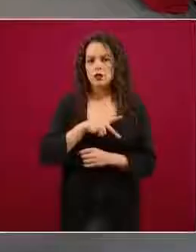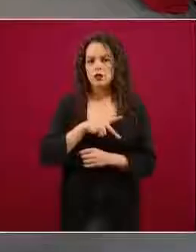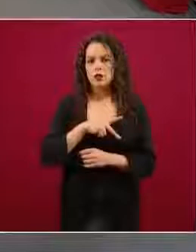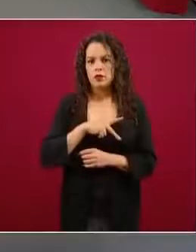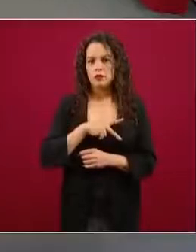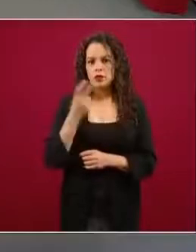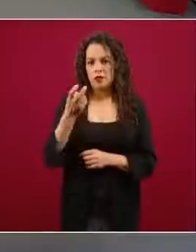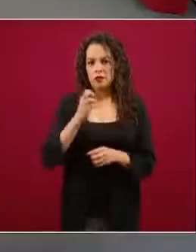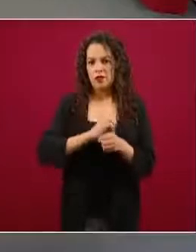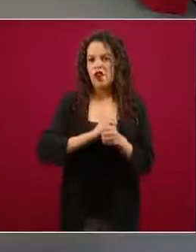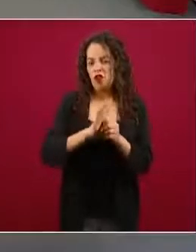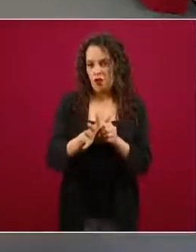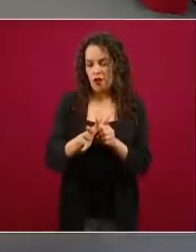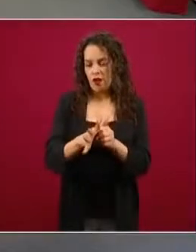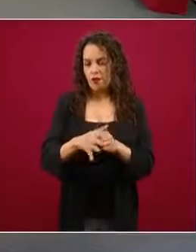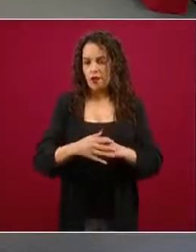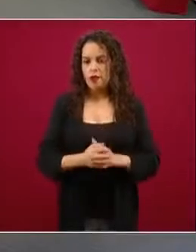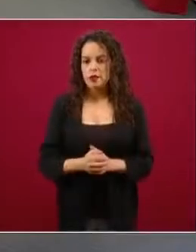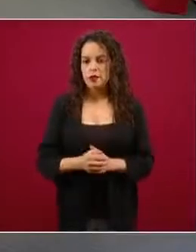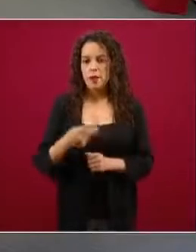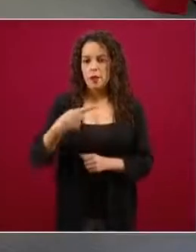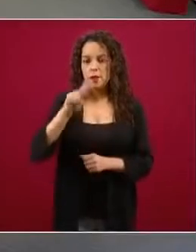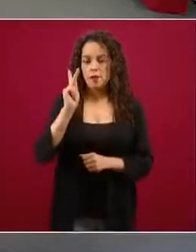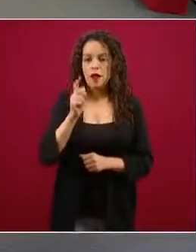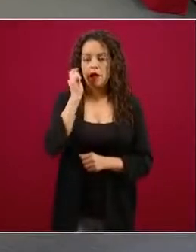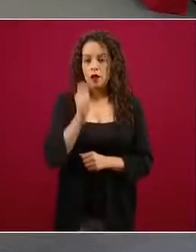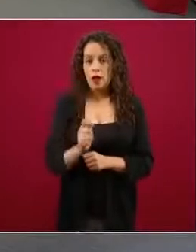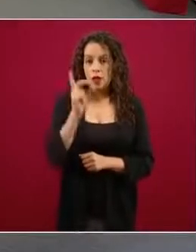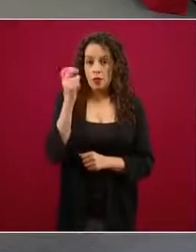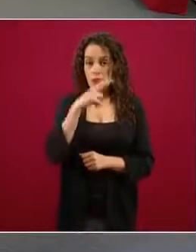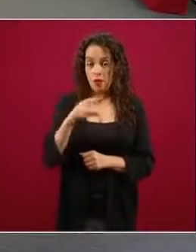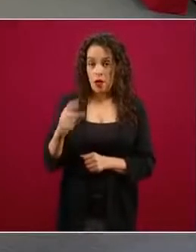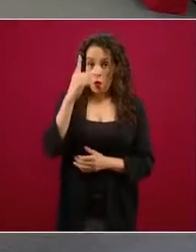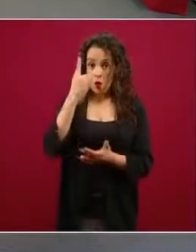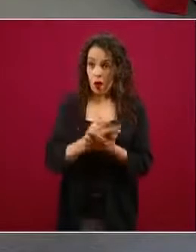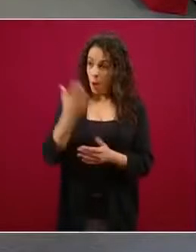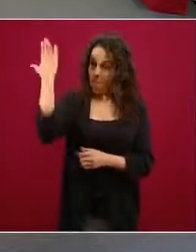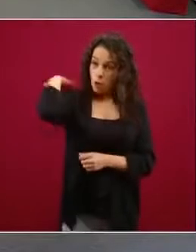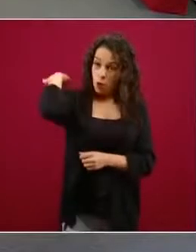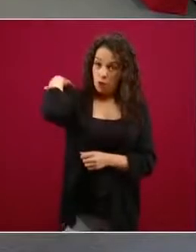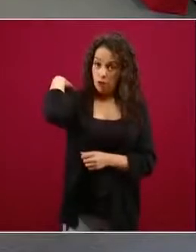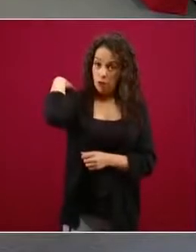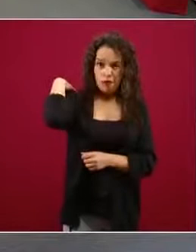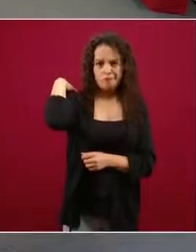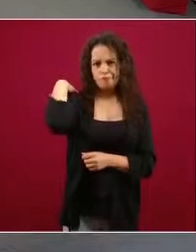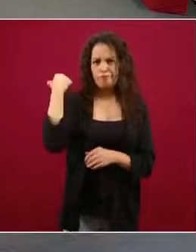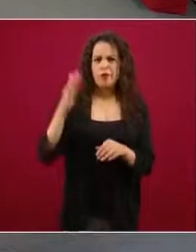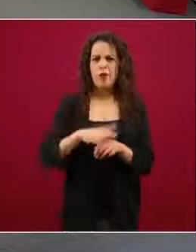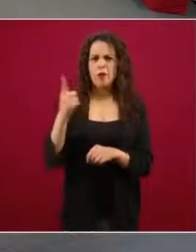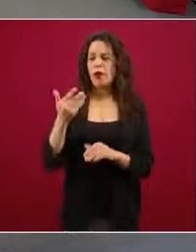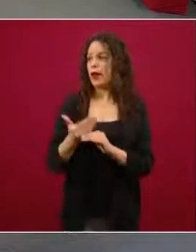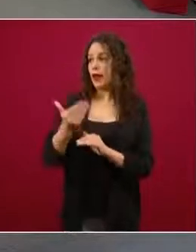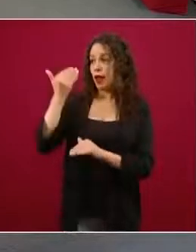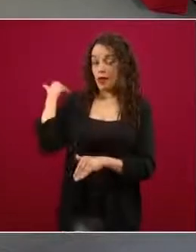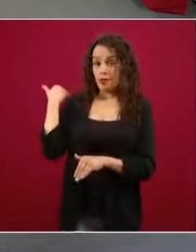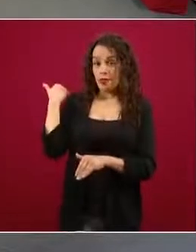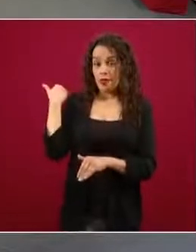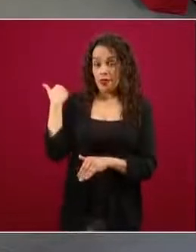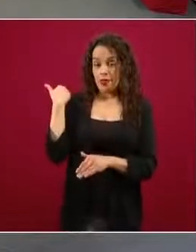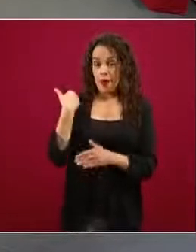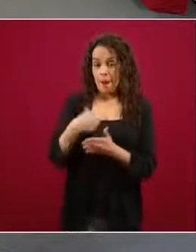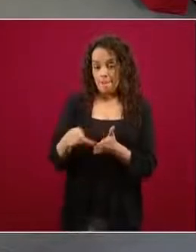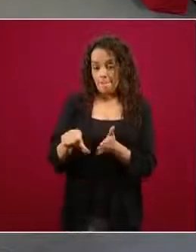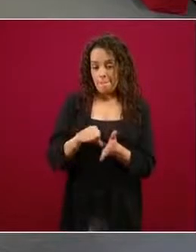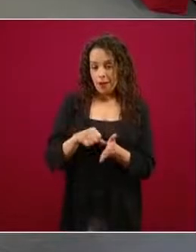no exclusivamente a los pulmones, porque digo, en los primeros meses de la pandemia se publicaron en